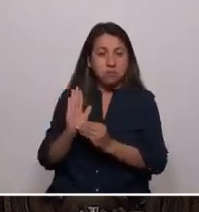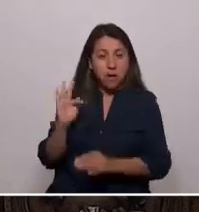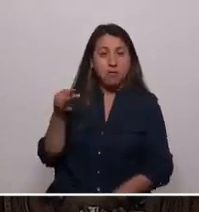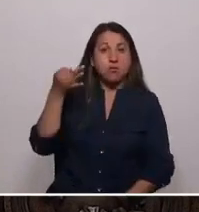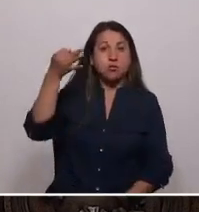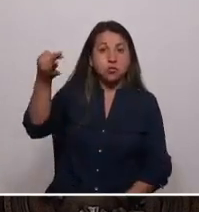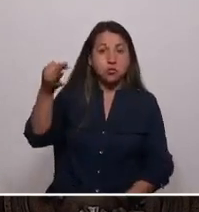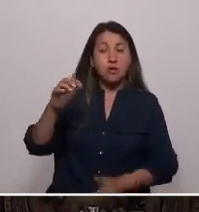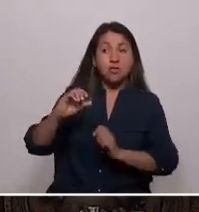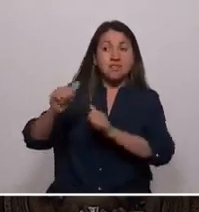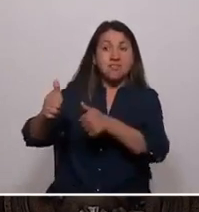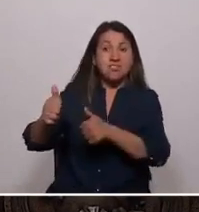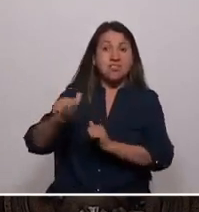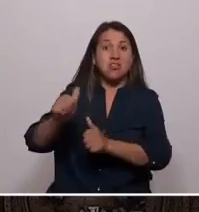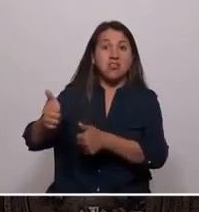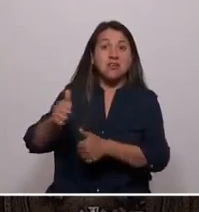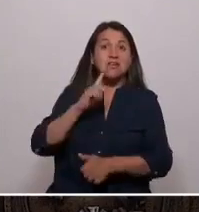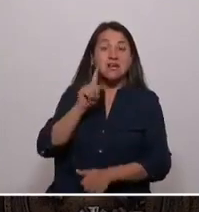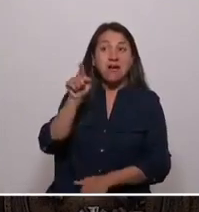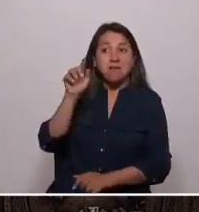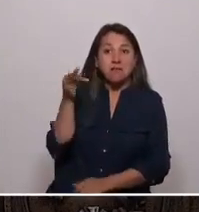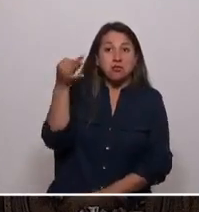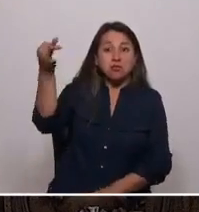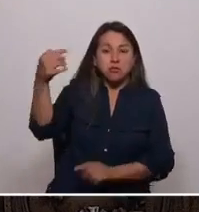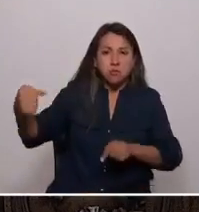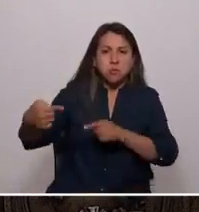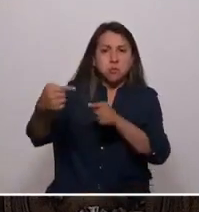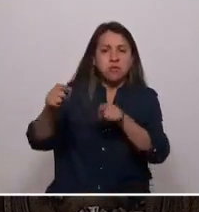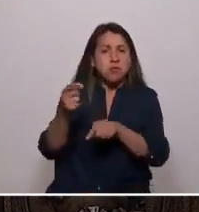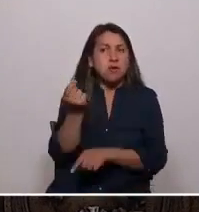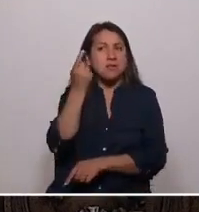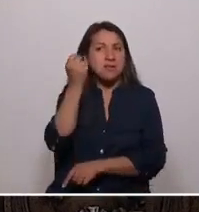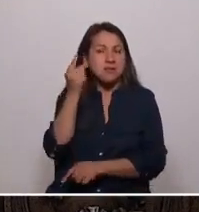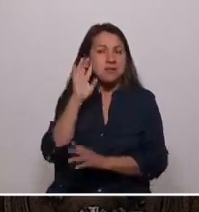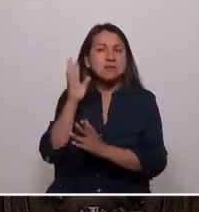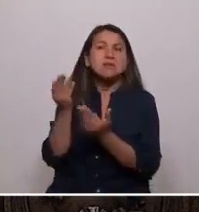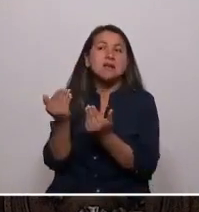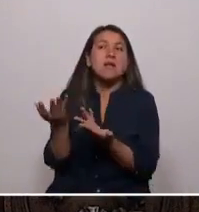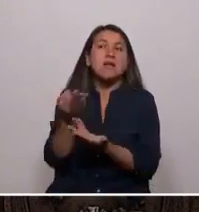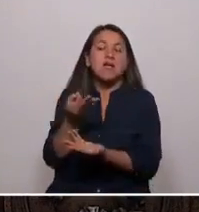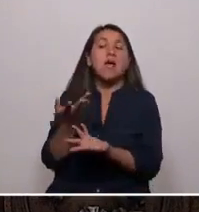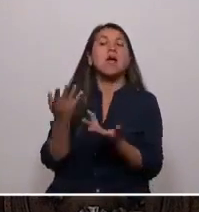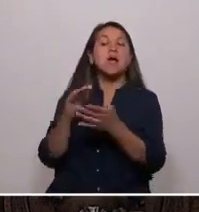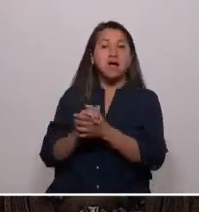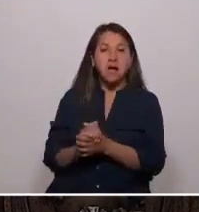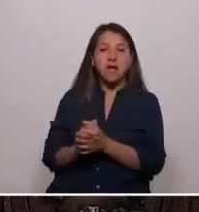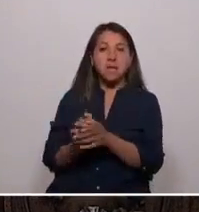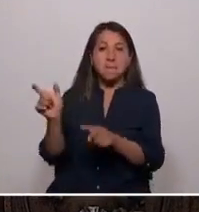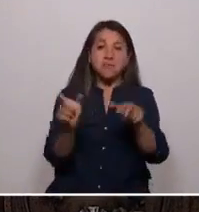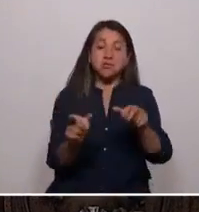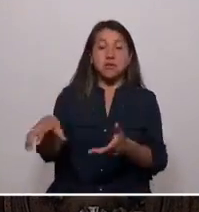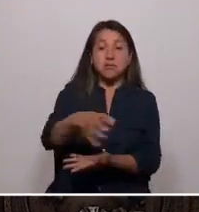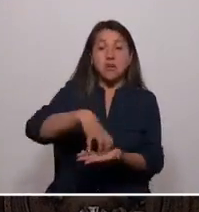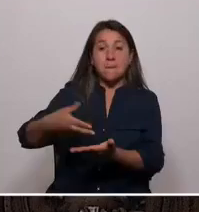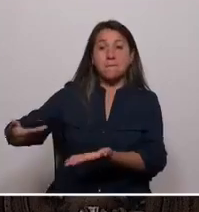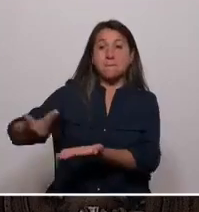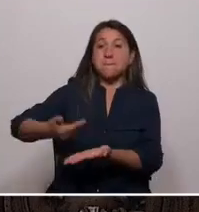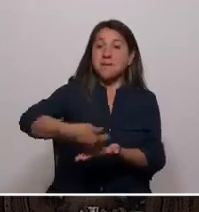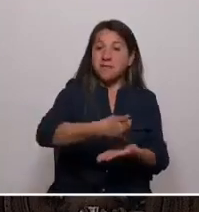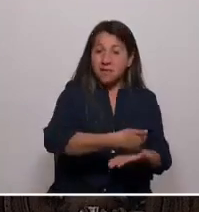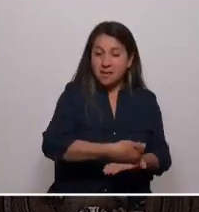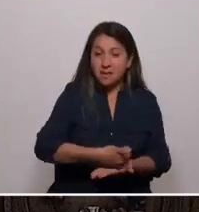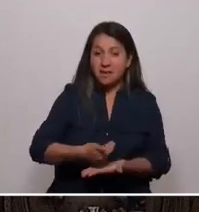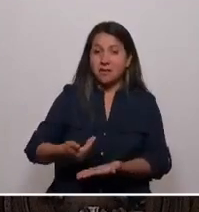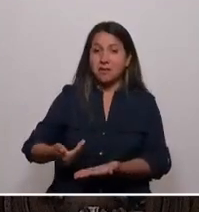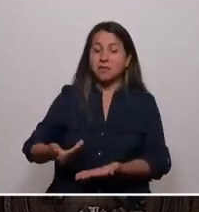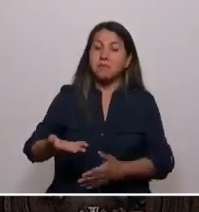el futuro, ese es nuestro encargo, entender, escuchar y dar sentido a las demandas que el pueblo de Chile hoy nos